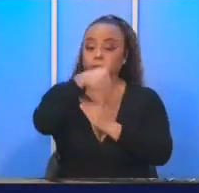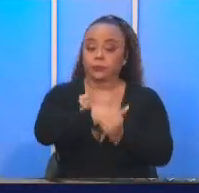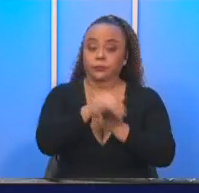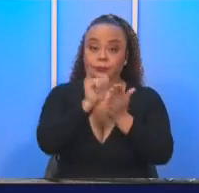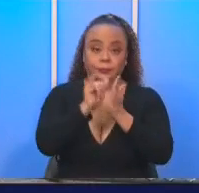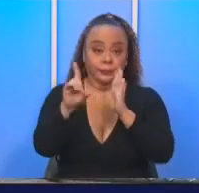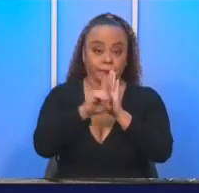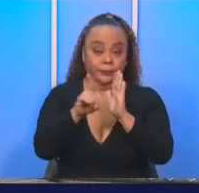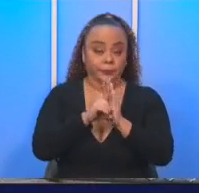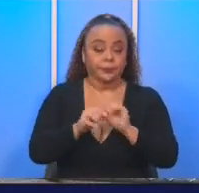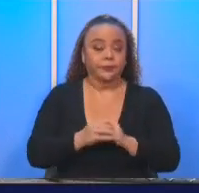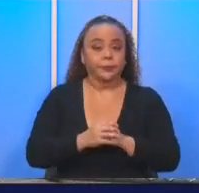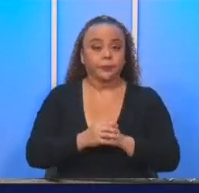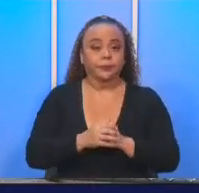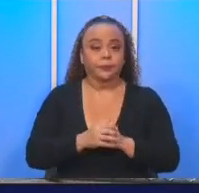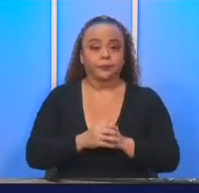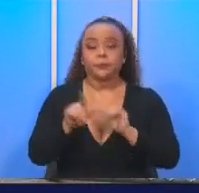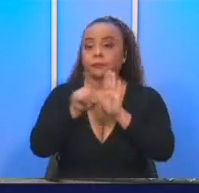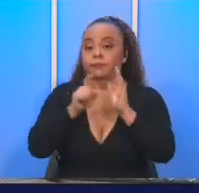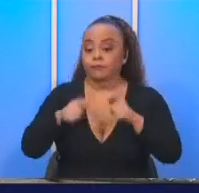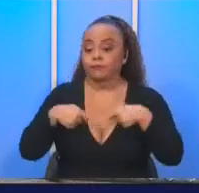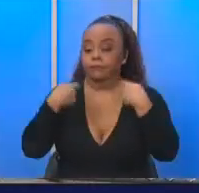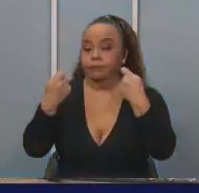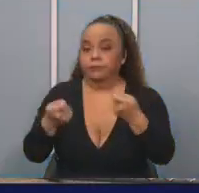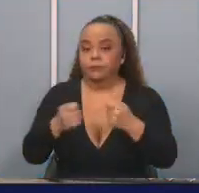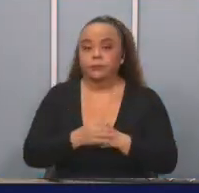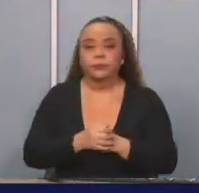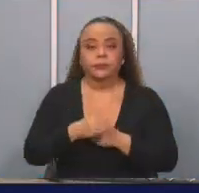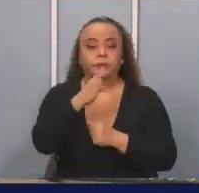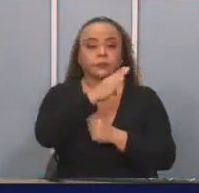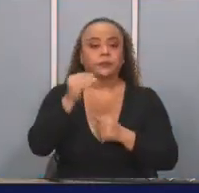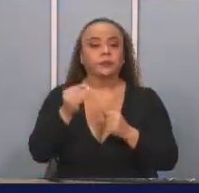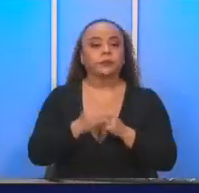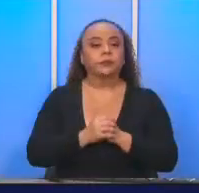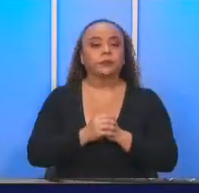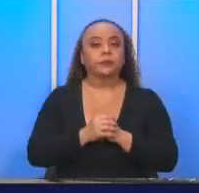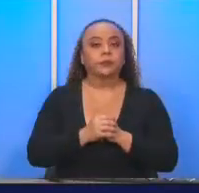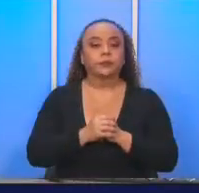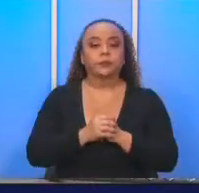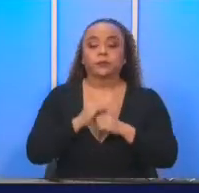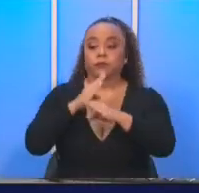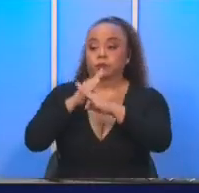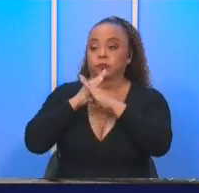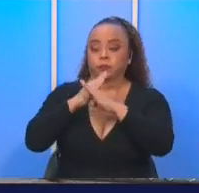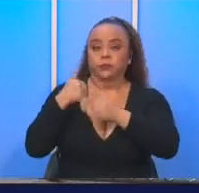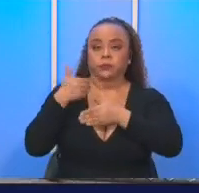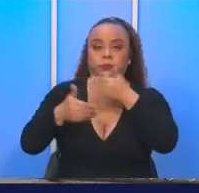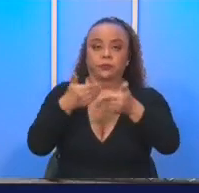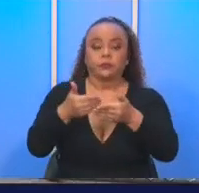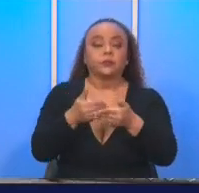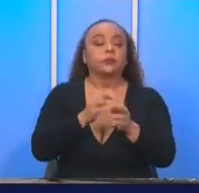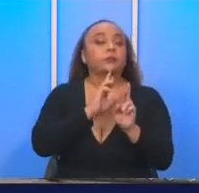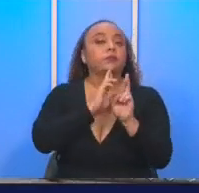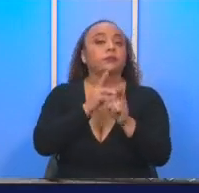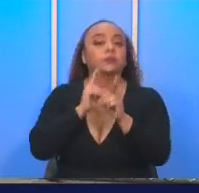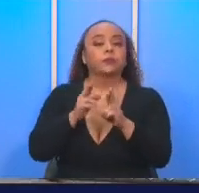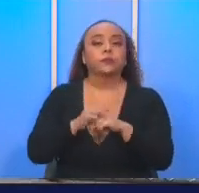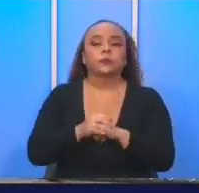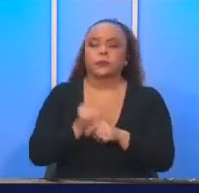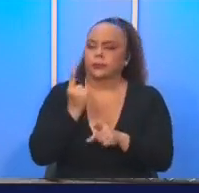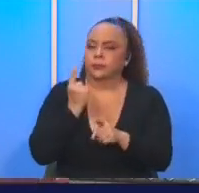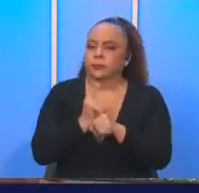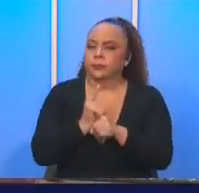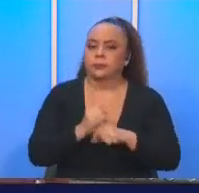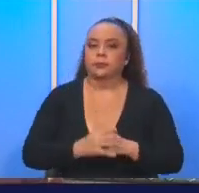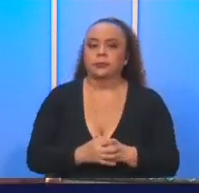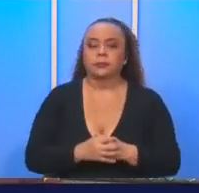ese derecho que la ley les otorga y justamente más bien están obstaculizando el proceso de resolución oportuna